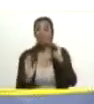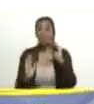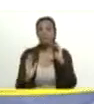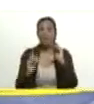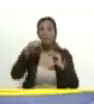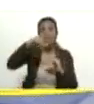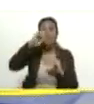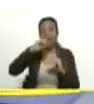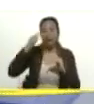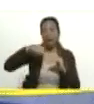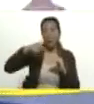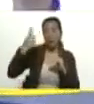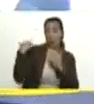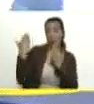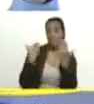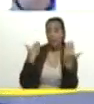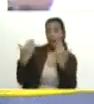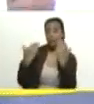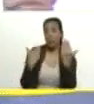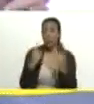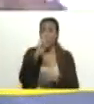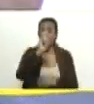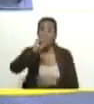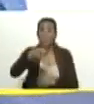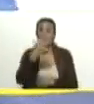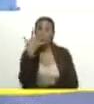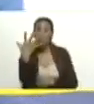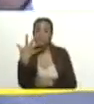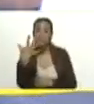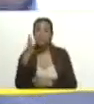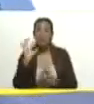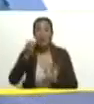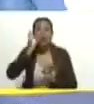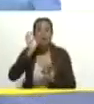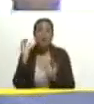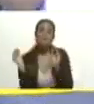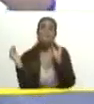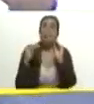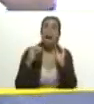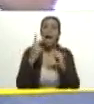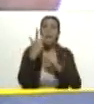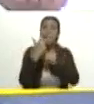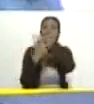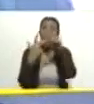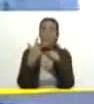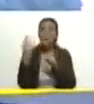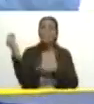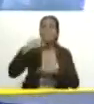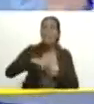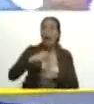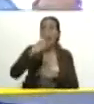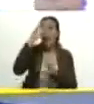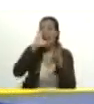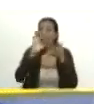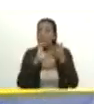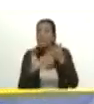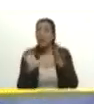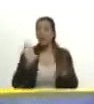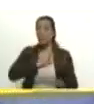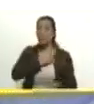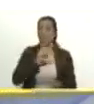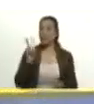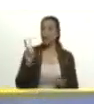este año. Eso quiere decir que ese 1.5 puntos le añade tres cualidades más a los cafés